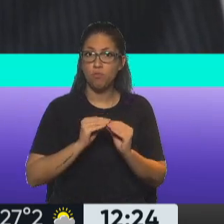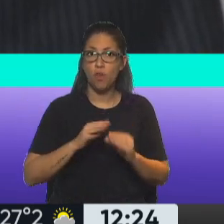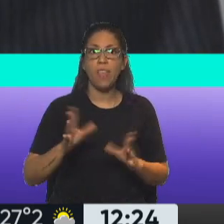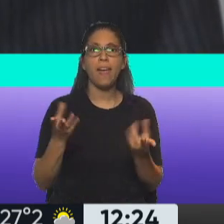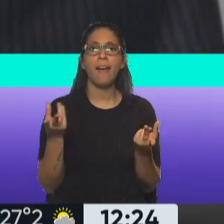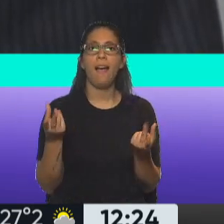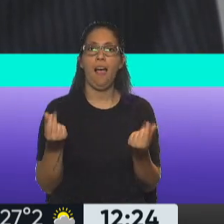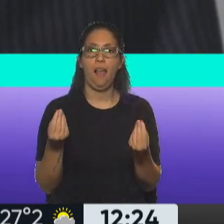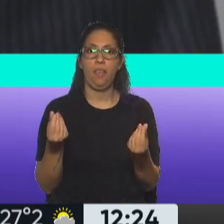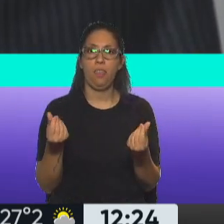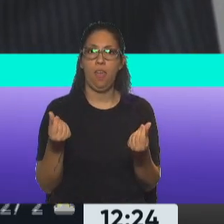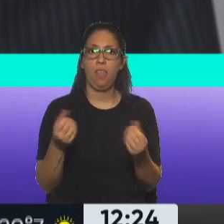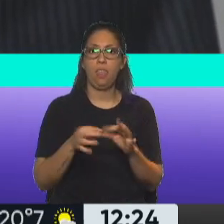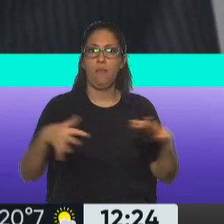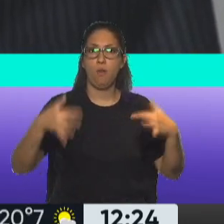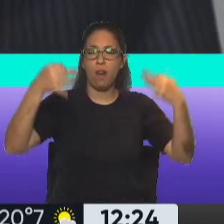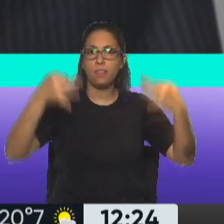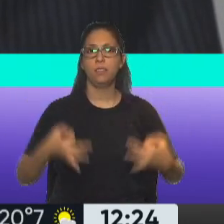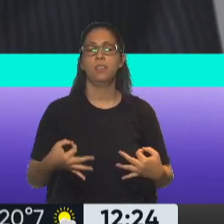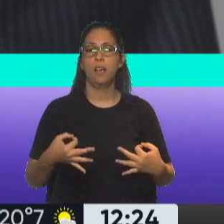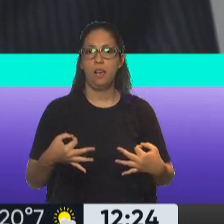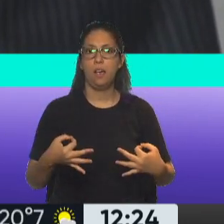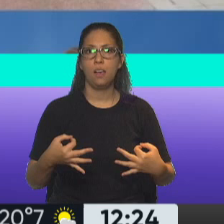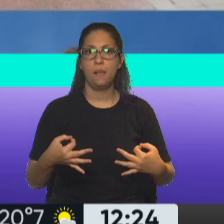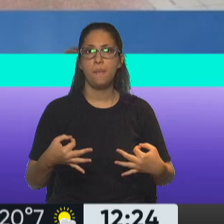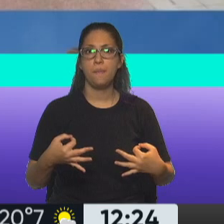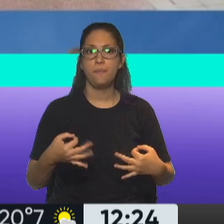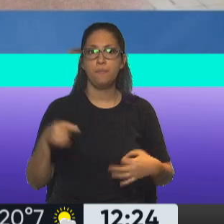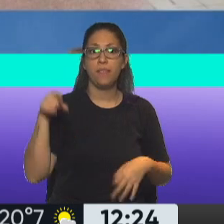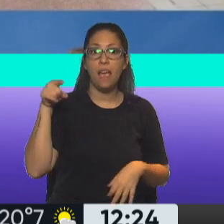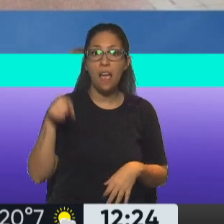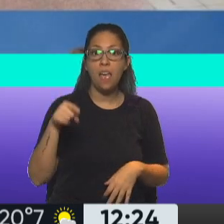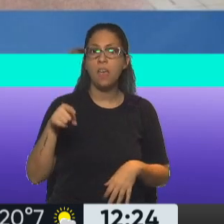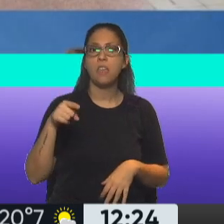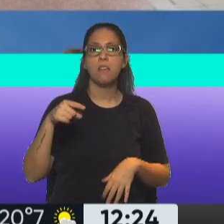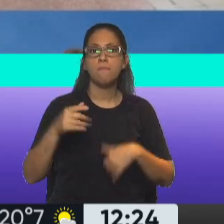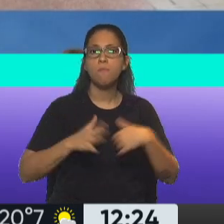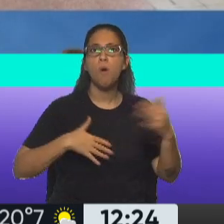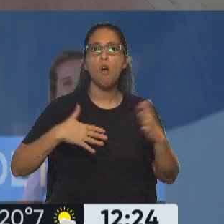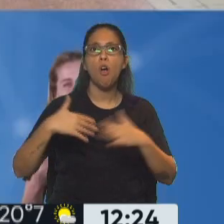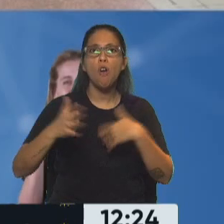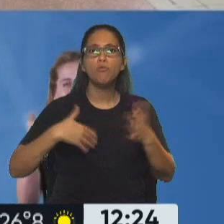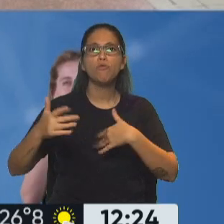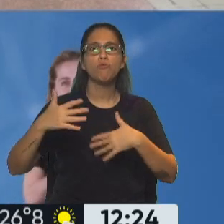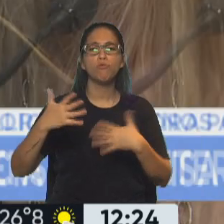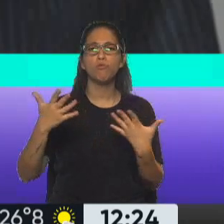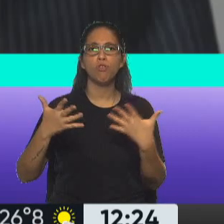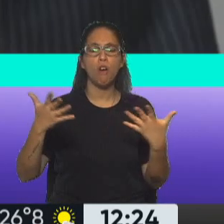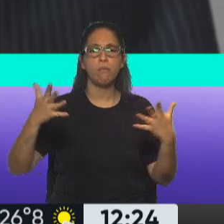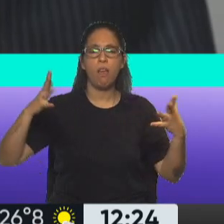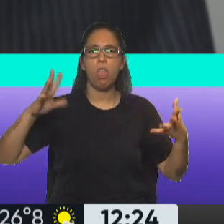de calidad, además democrática. Están construyendo una democracia de bajísima